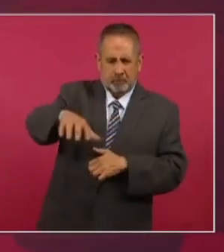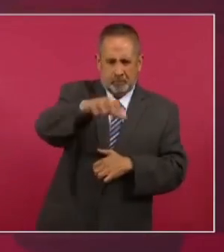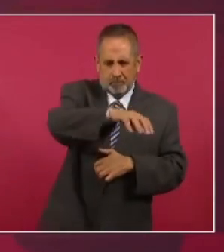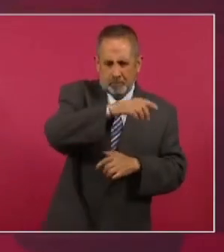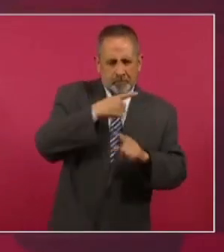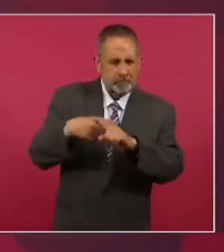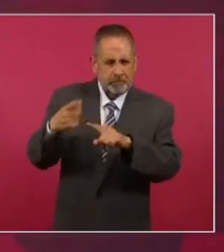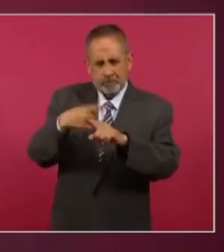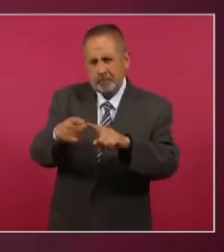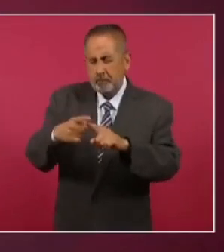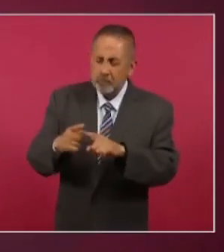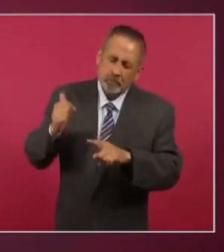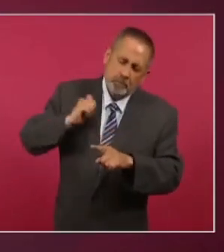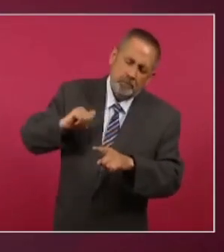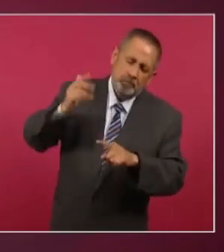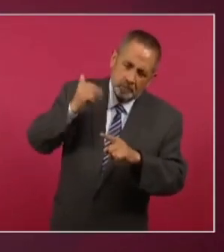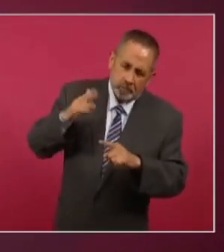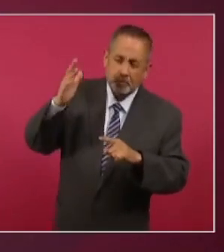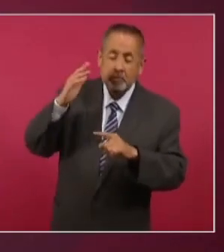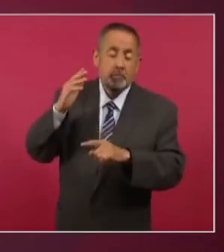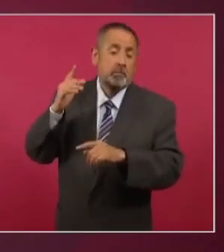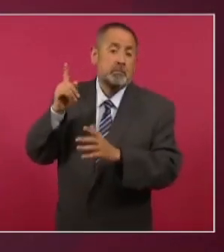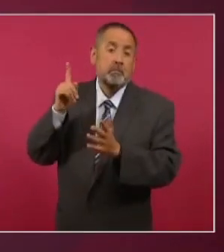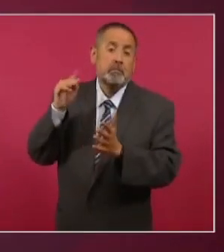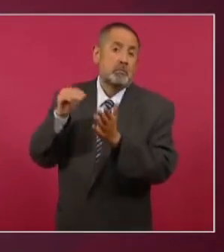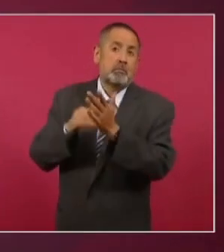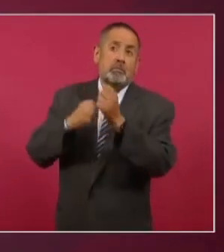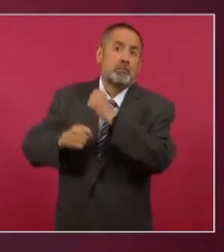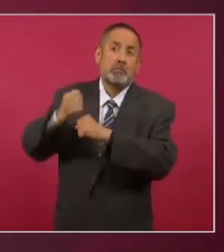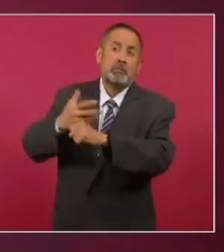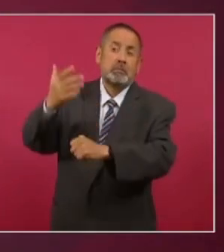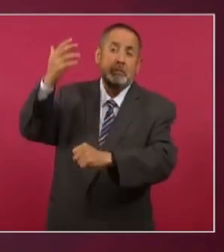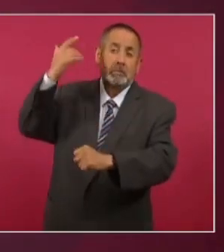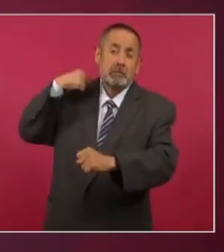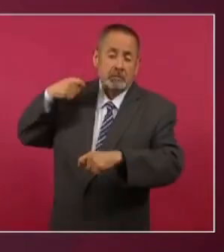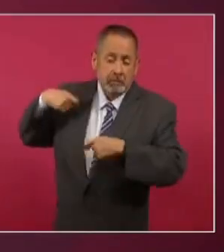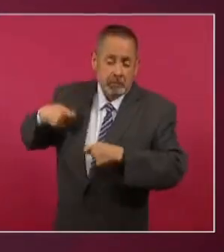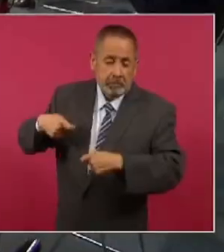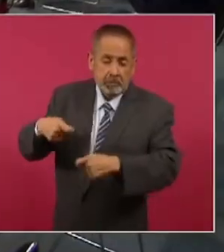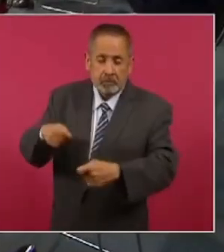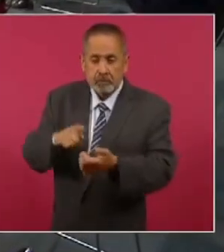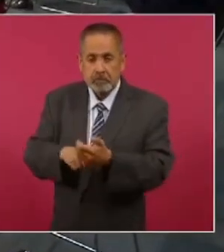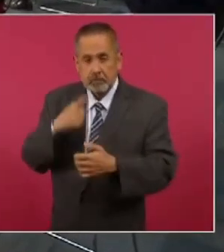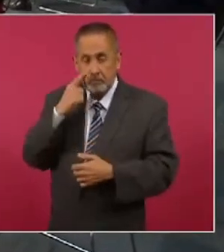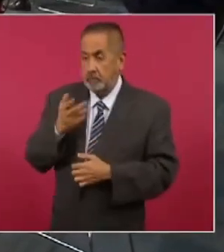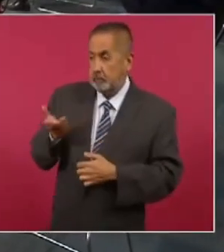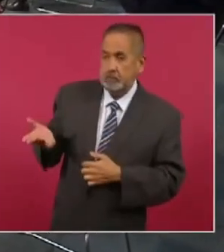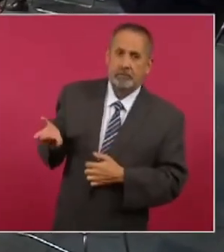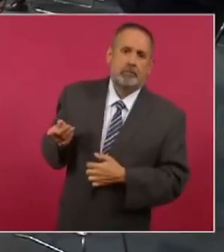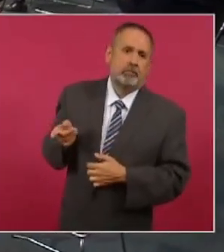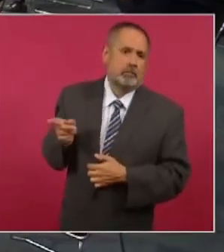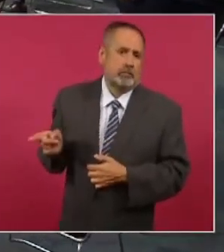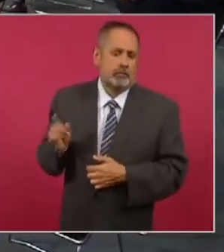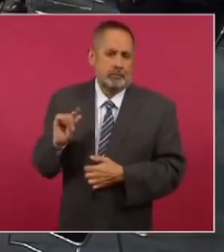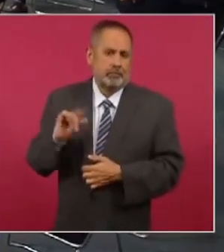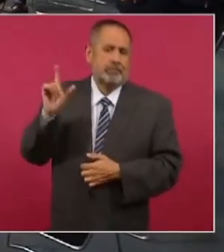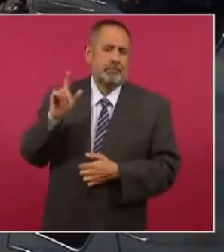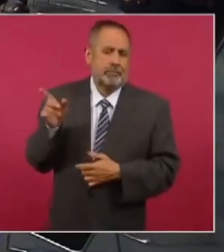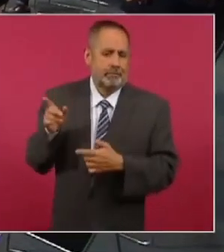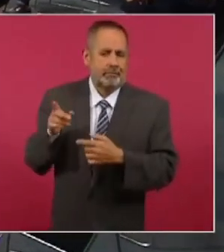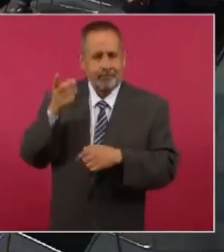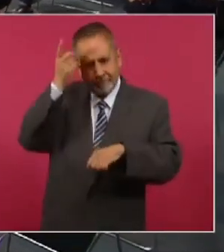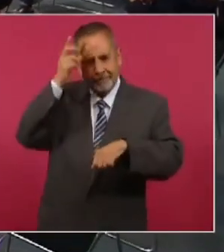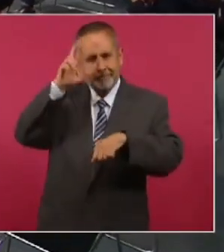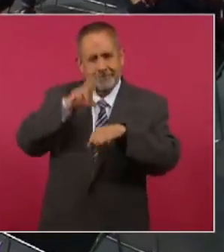vestigios milenarios pues aquí está el